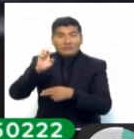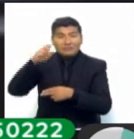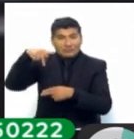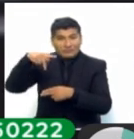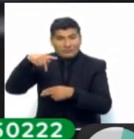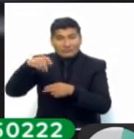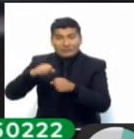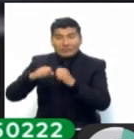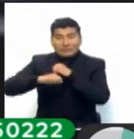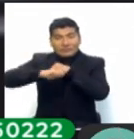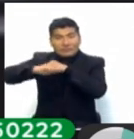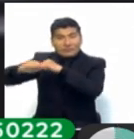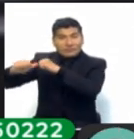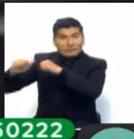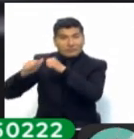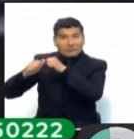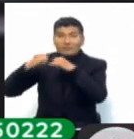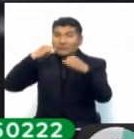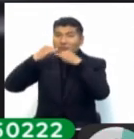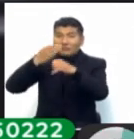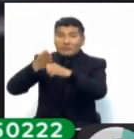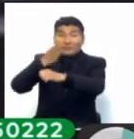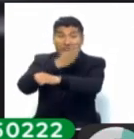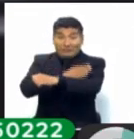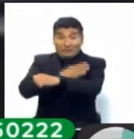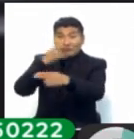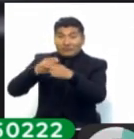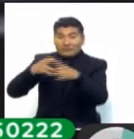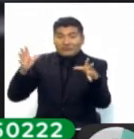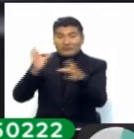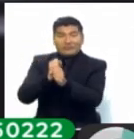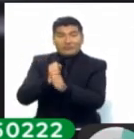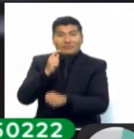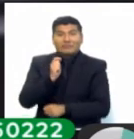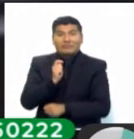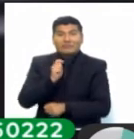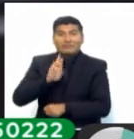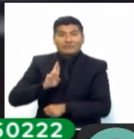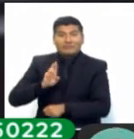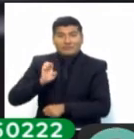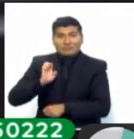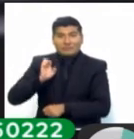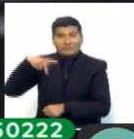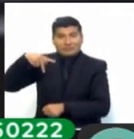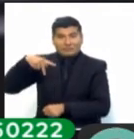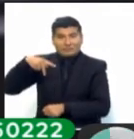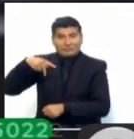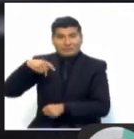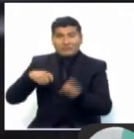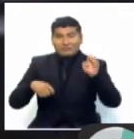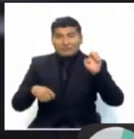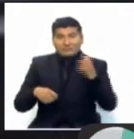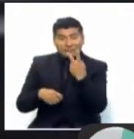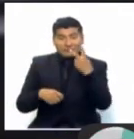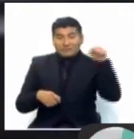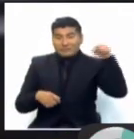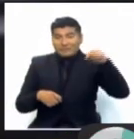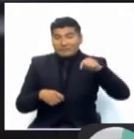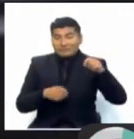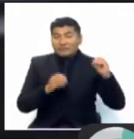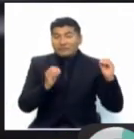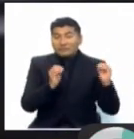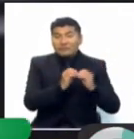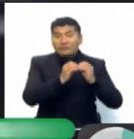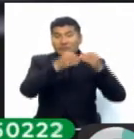resultados electorales preliminares, que es más conocido como TREP por su sigla. El segundo es el recuento